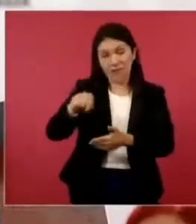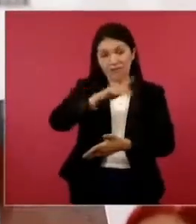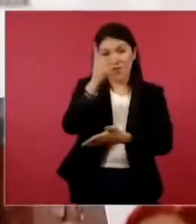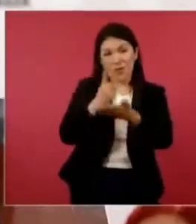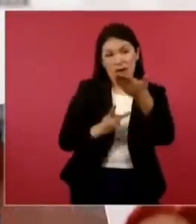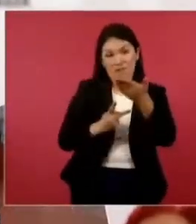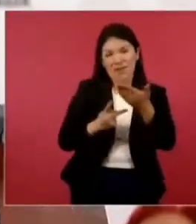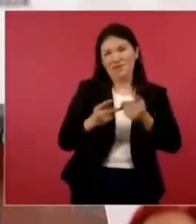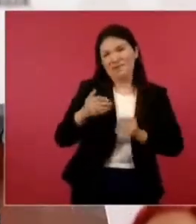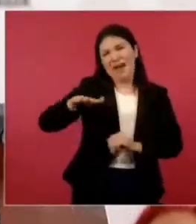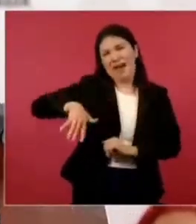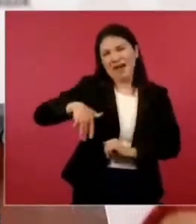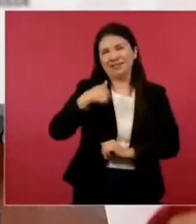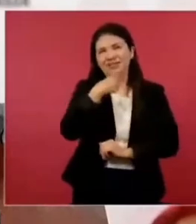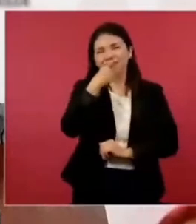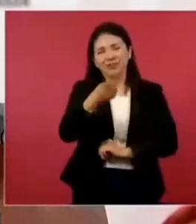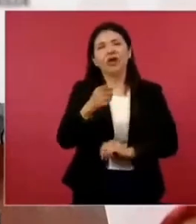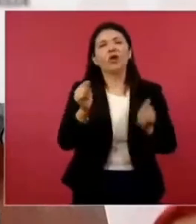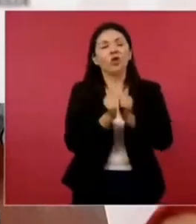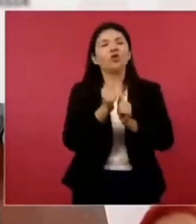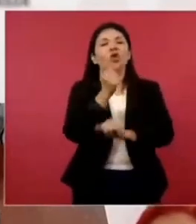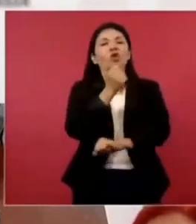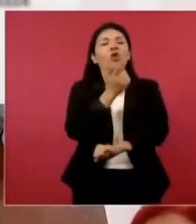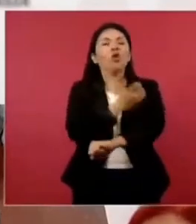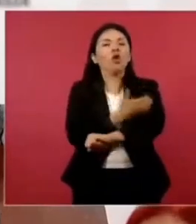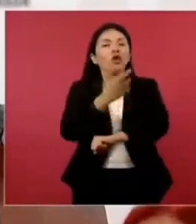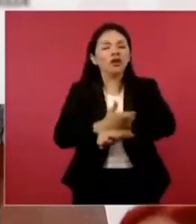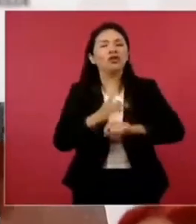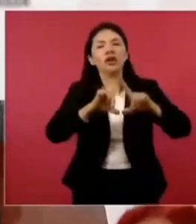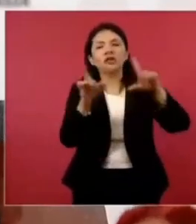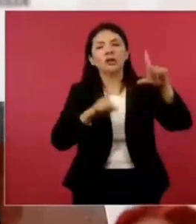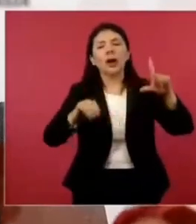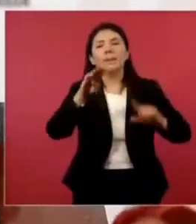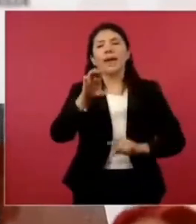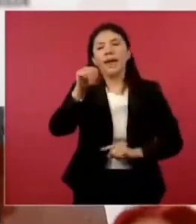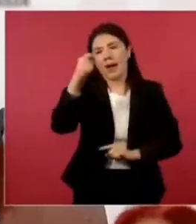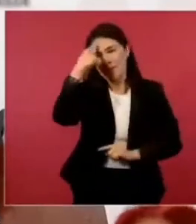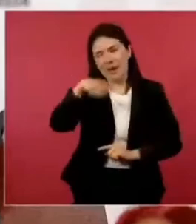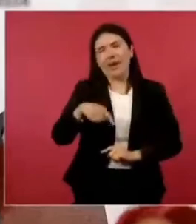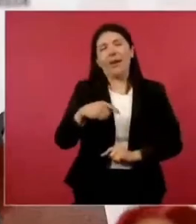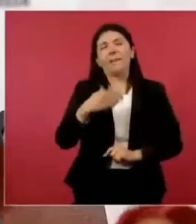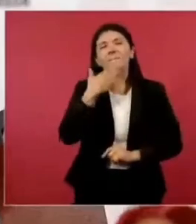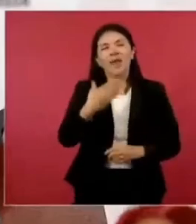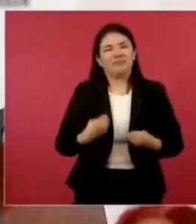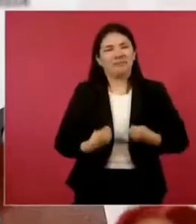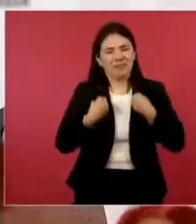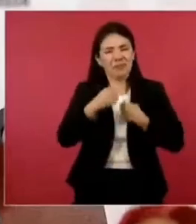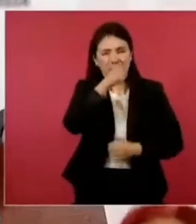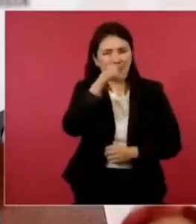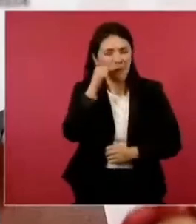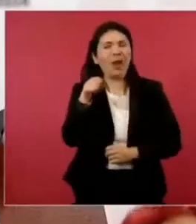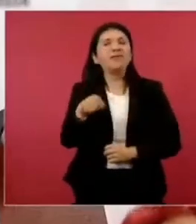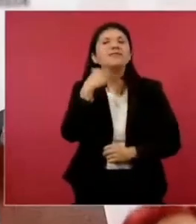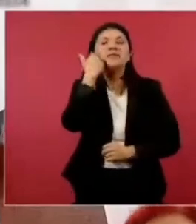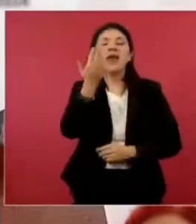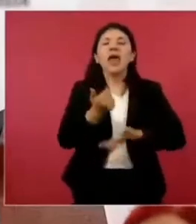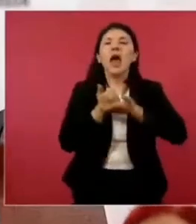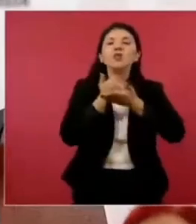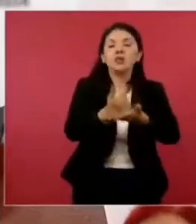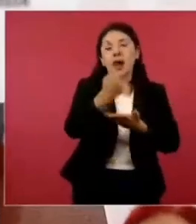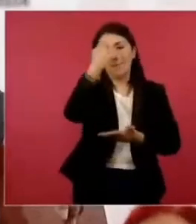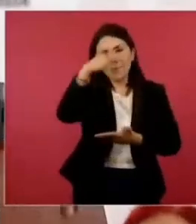les comenté en un principio, la Coordinación Nacional de Becas para el Bienestar Benito Juárez tiene como objetivo contribuir a